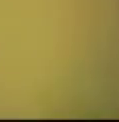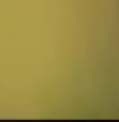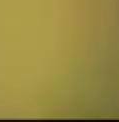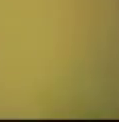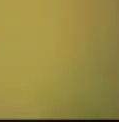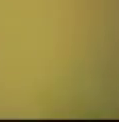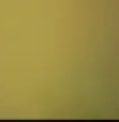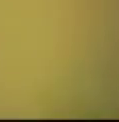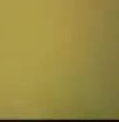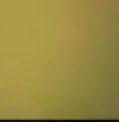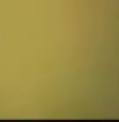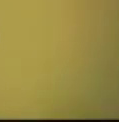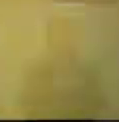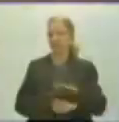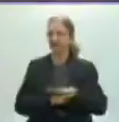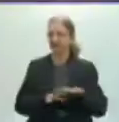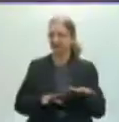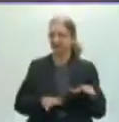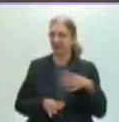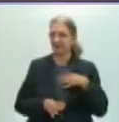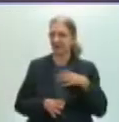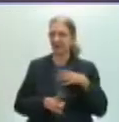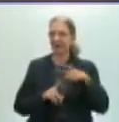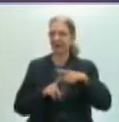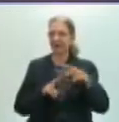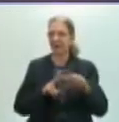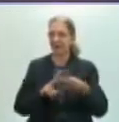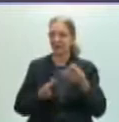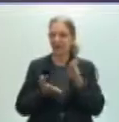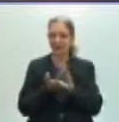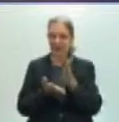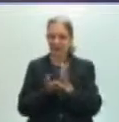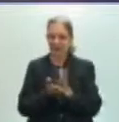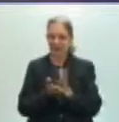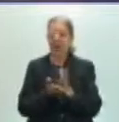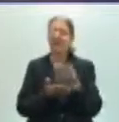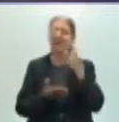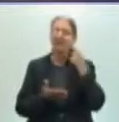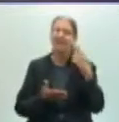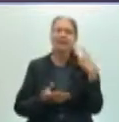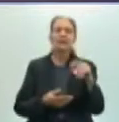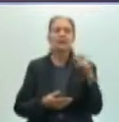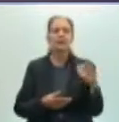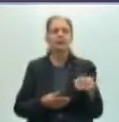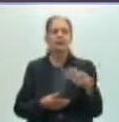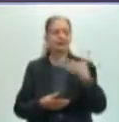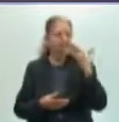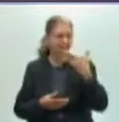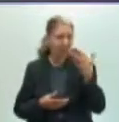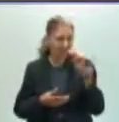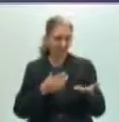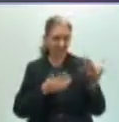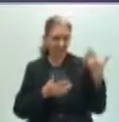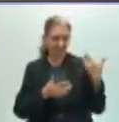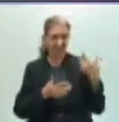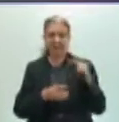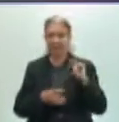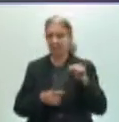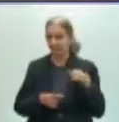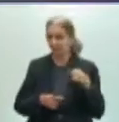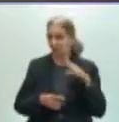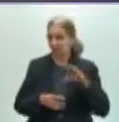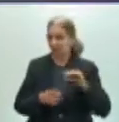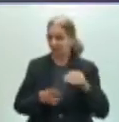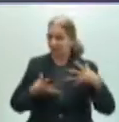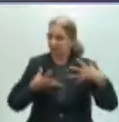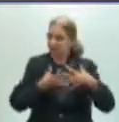Ahora que ya tienes el tema de la clase, podemos darle paso al ejercicio que estábamos comentando. El que les decía que estaba